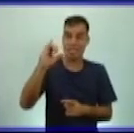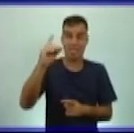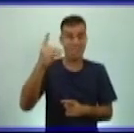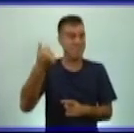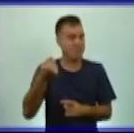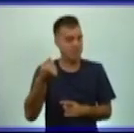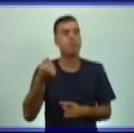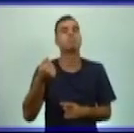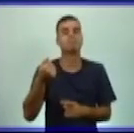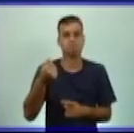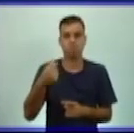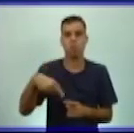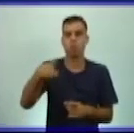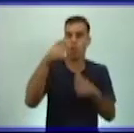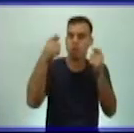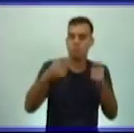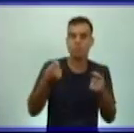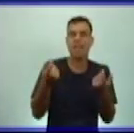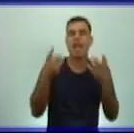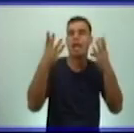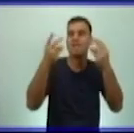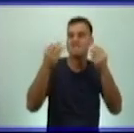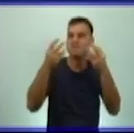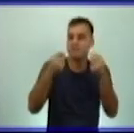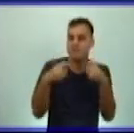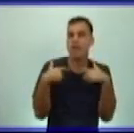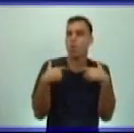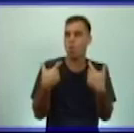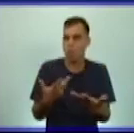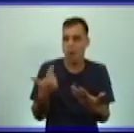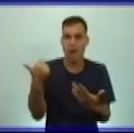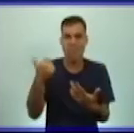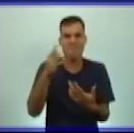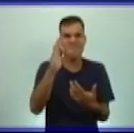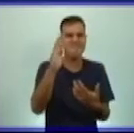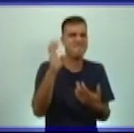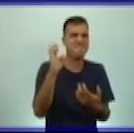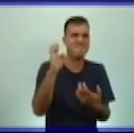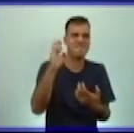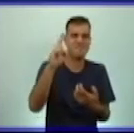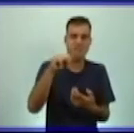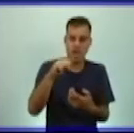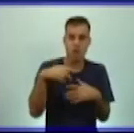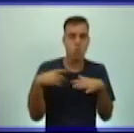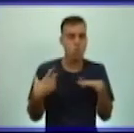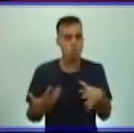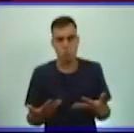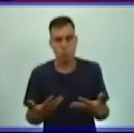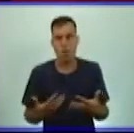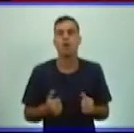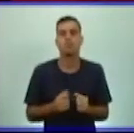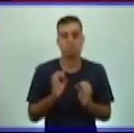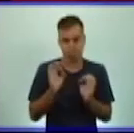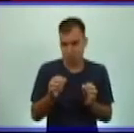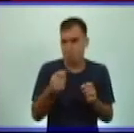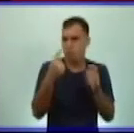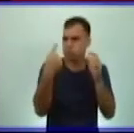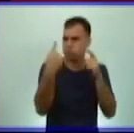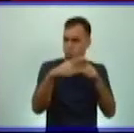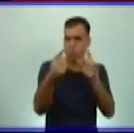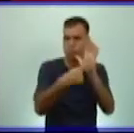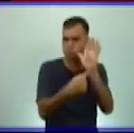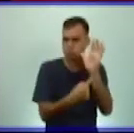determine el valor de la FEN que se induce u otros de los parámetros relacionados con la ley de